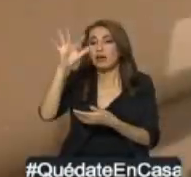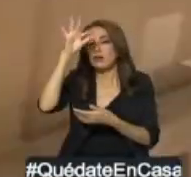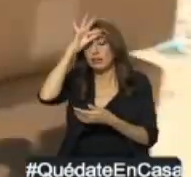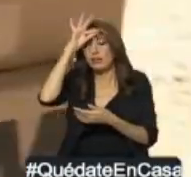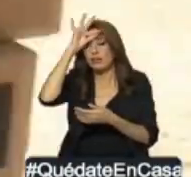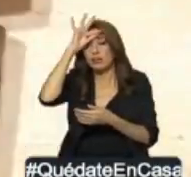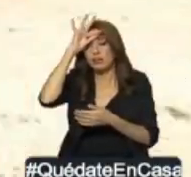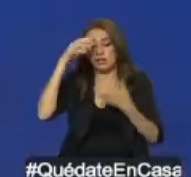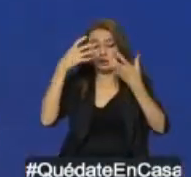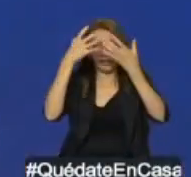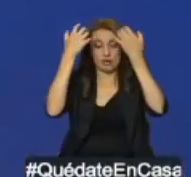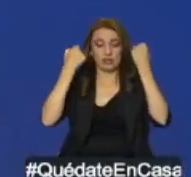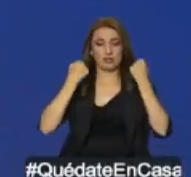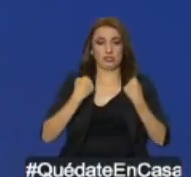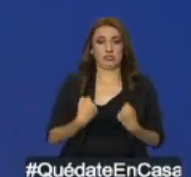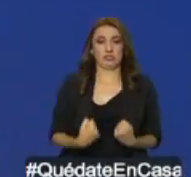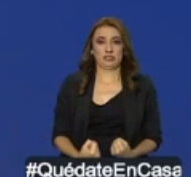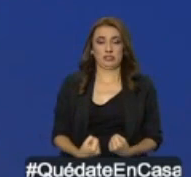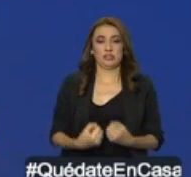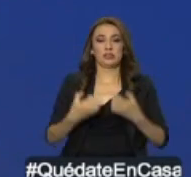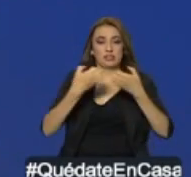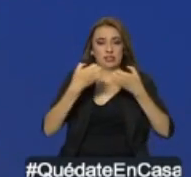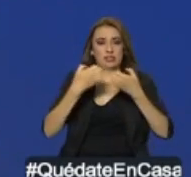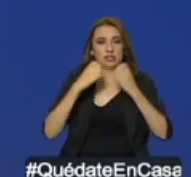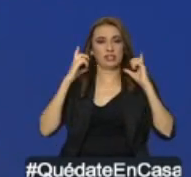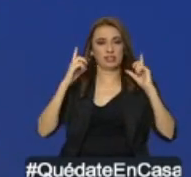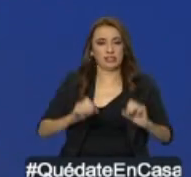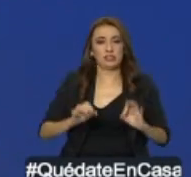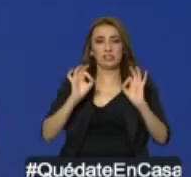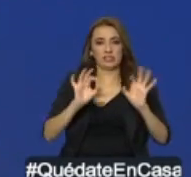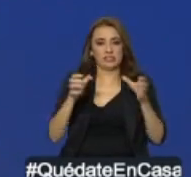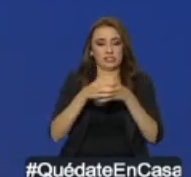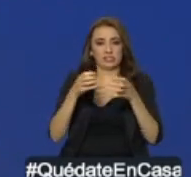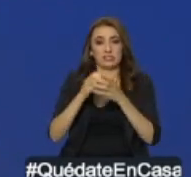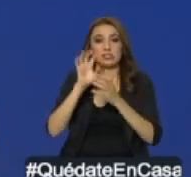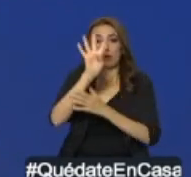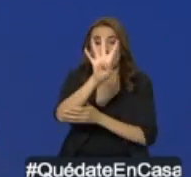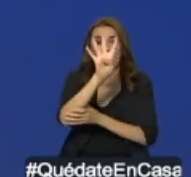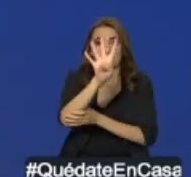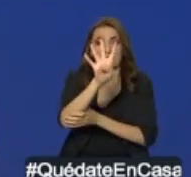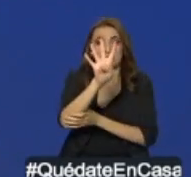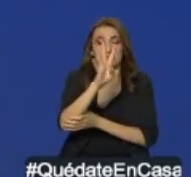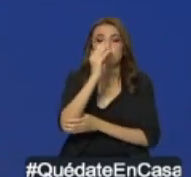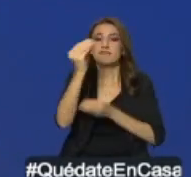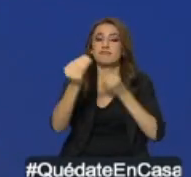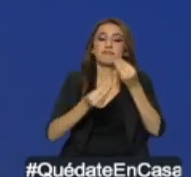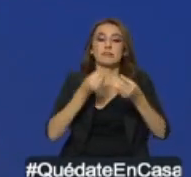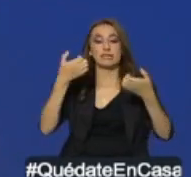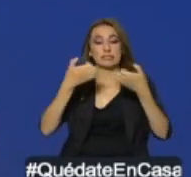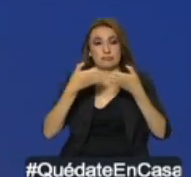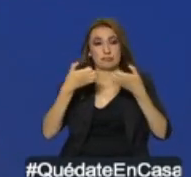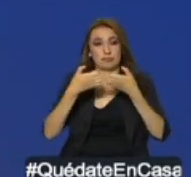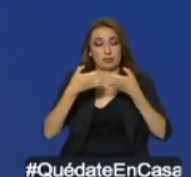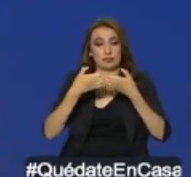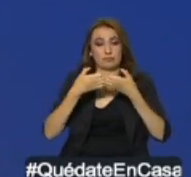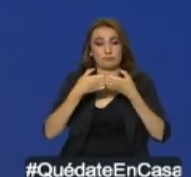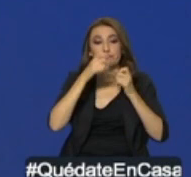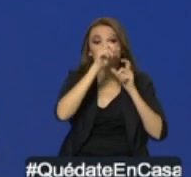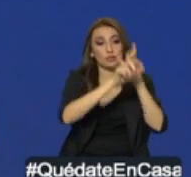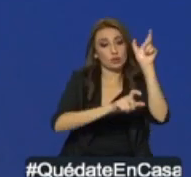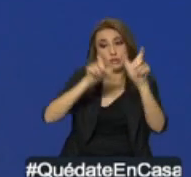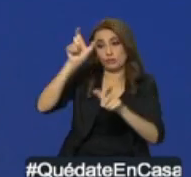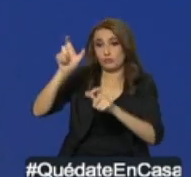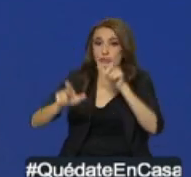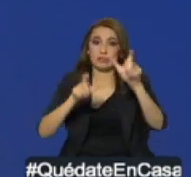las prendas de protección para nuestro personal cuarto eje equipamiento los pacientes que